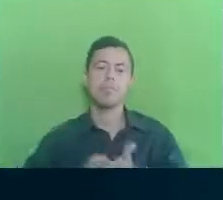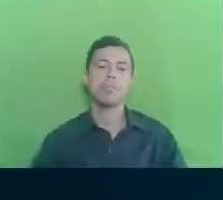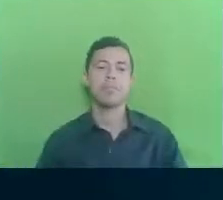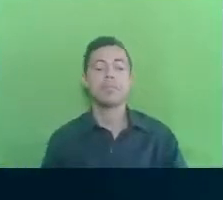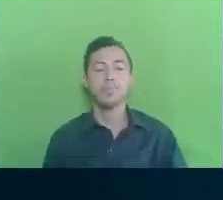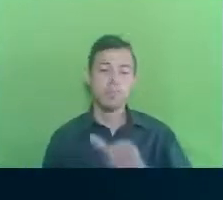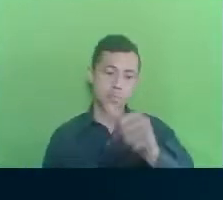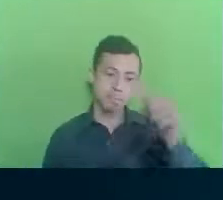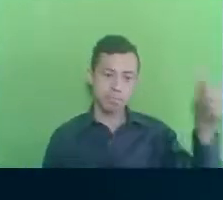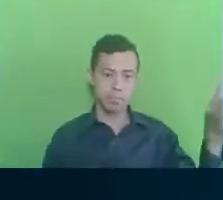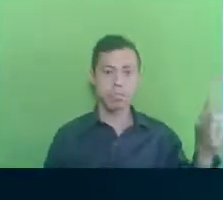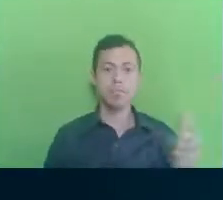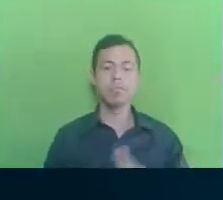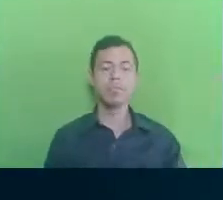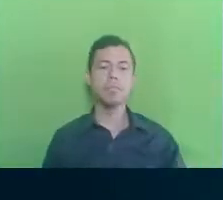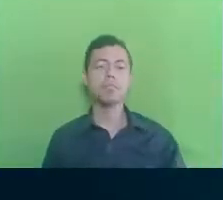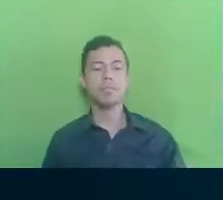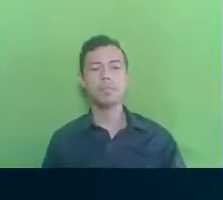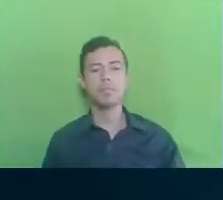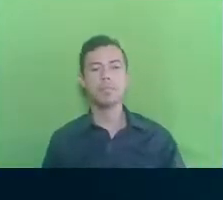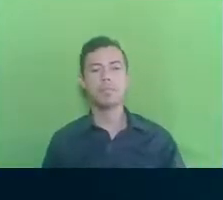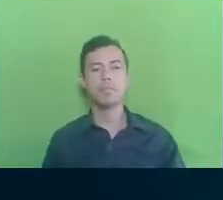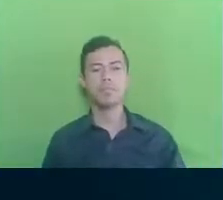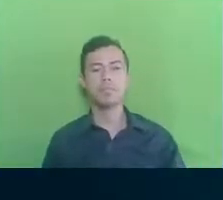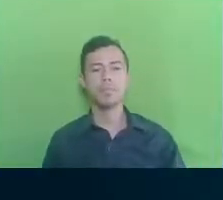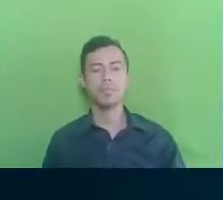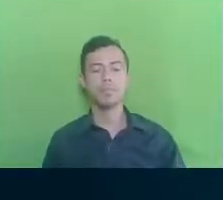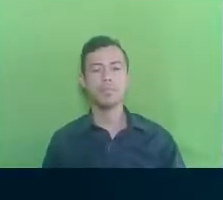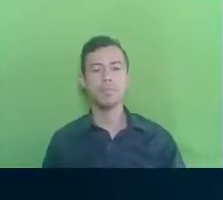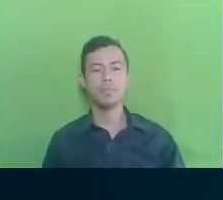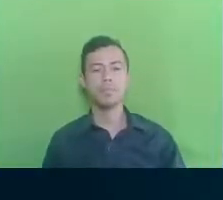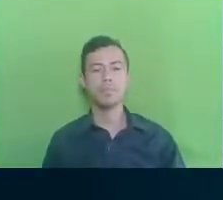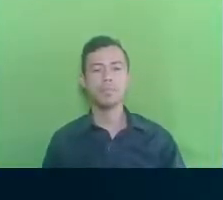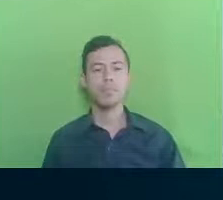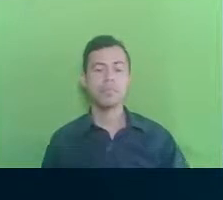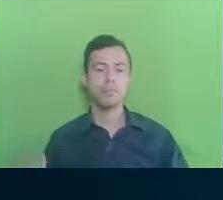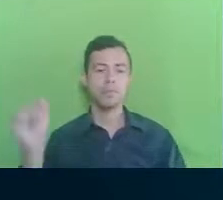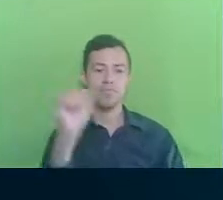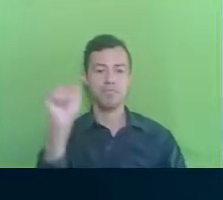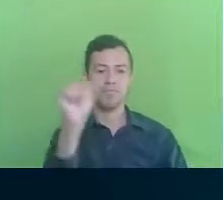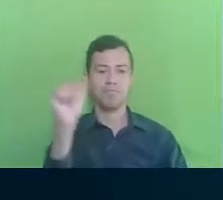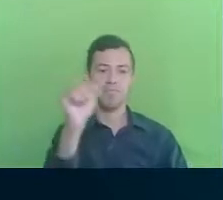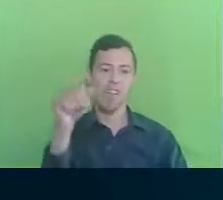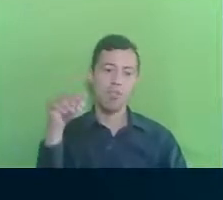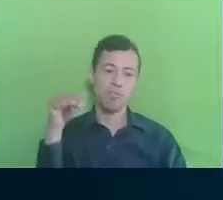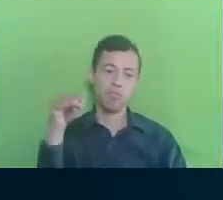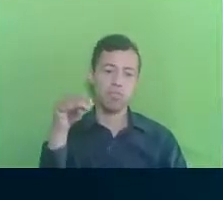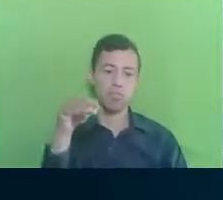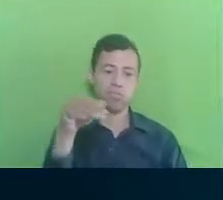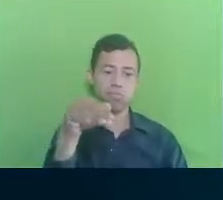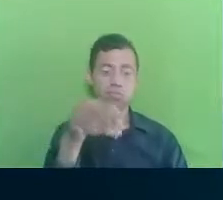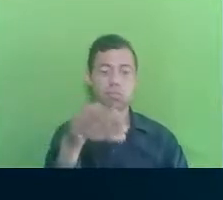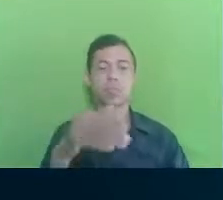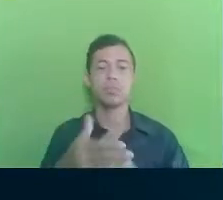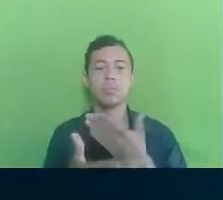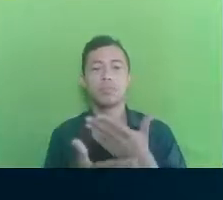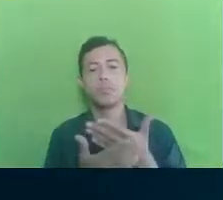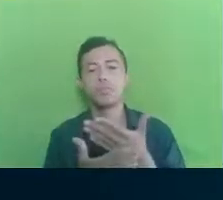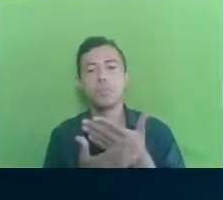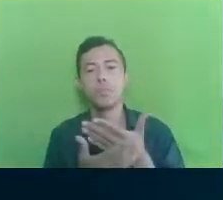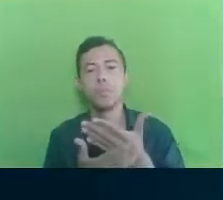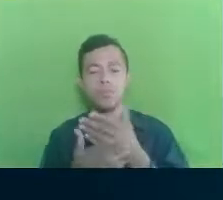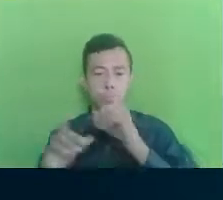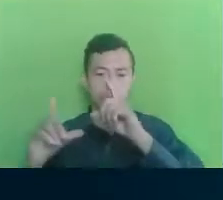Otro ejemplo de inteligencia artificial avanzada pueden ser los vehículos autónomos, que hoy en día utilizan una gran cantidad de